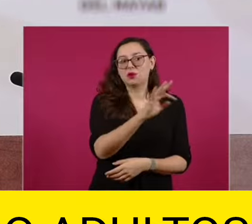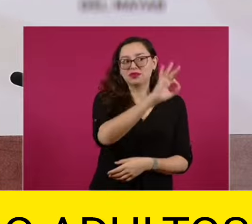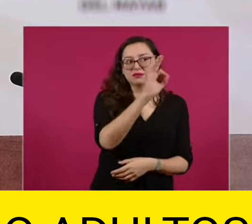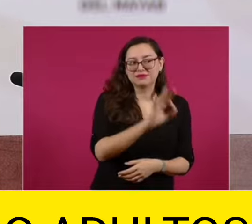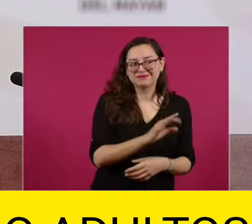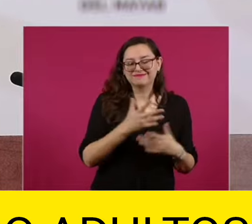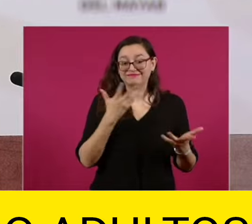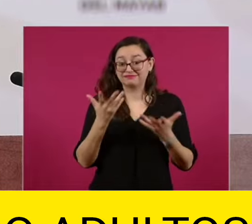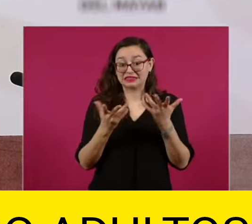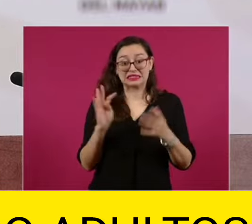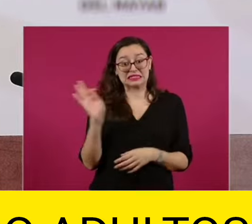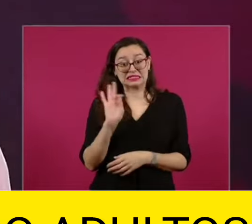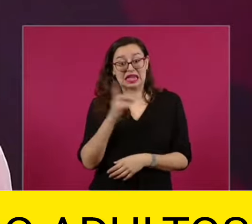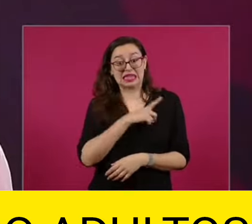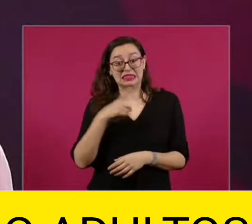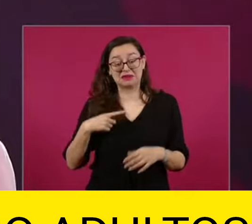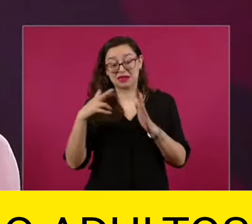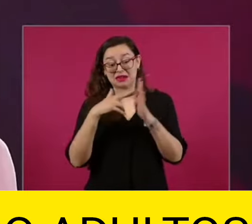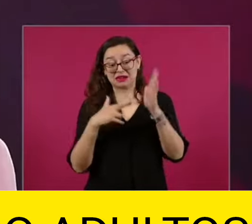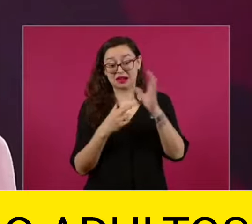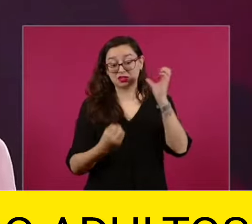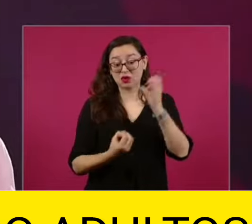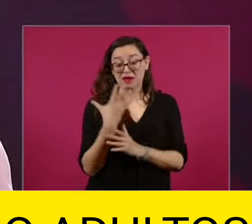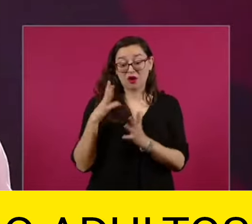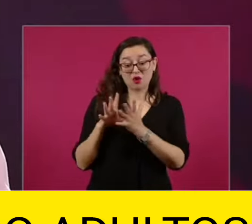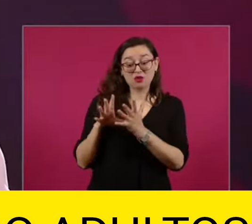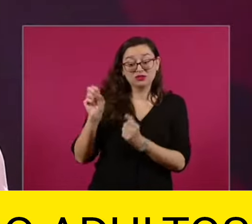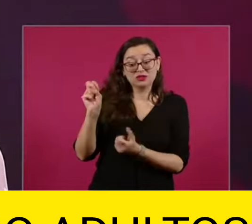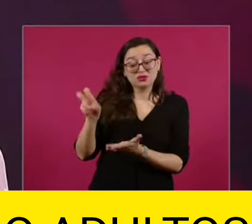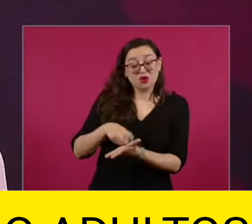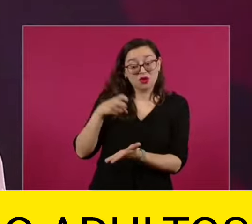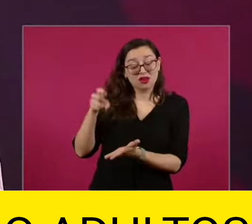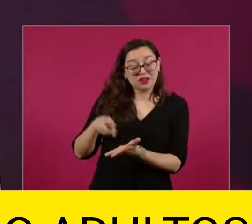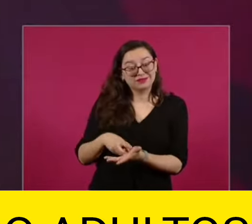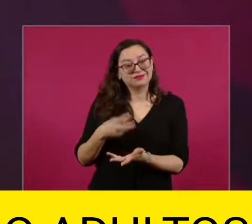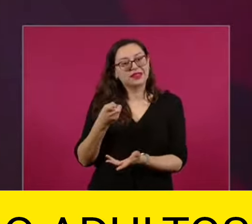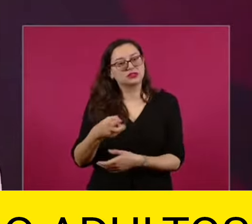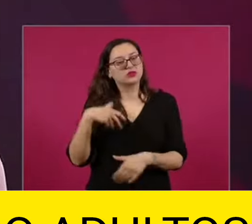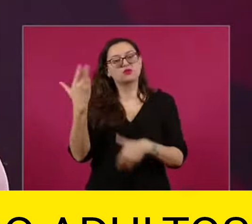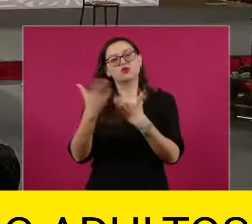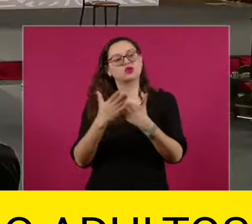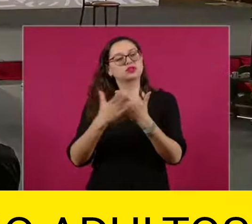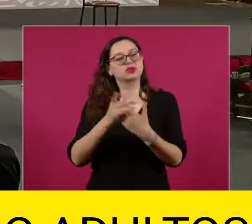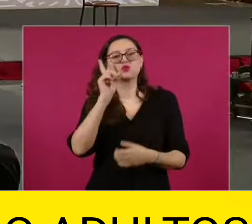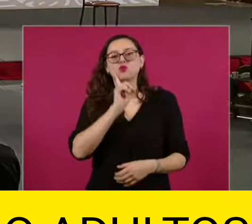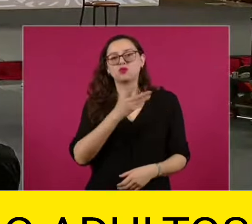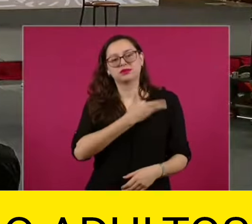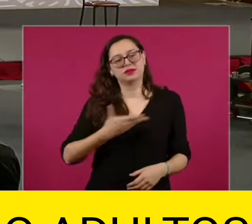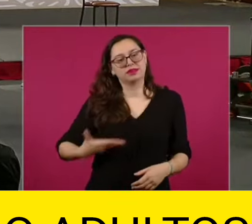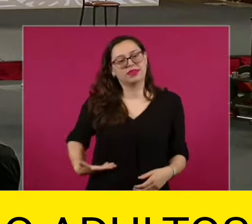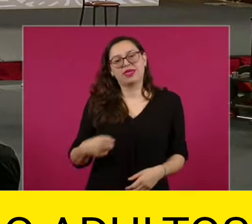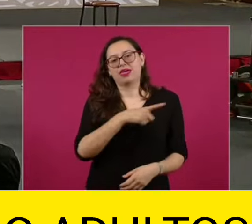consideración de la doctora Claudia y ya en su momento se informará por parte de ella. Adelante. Y bueno, como informó